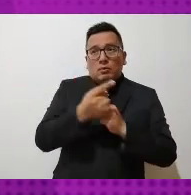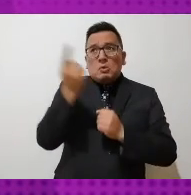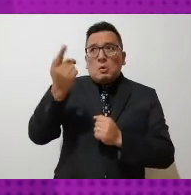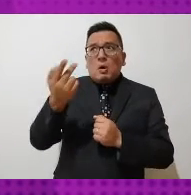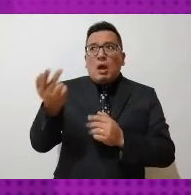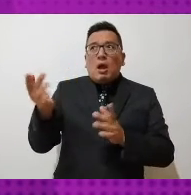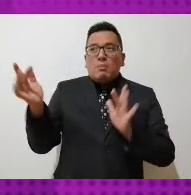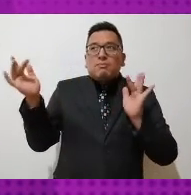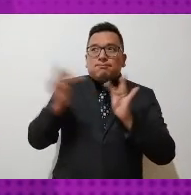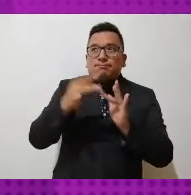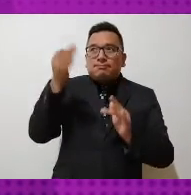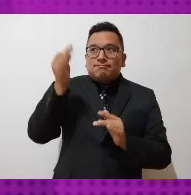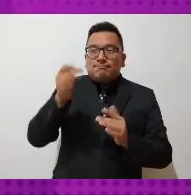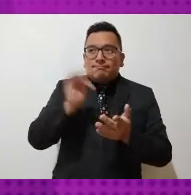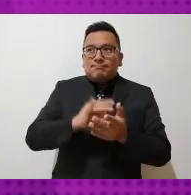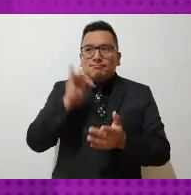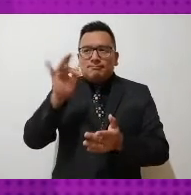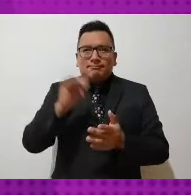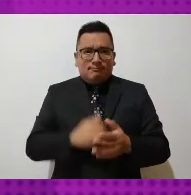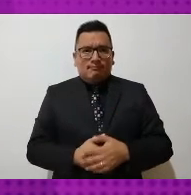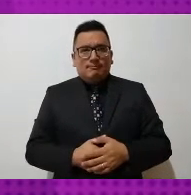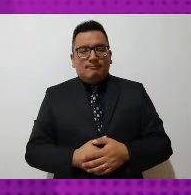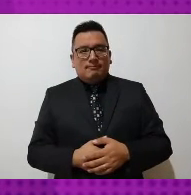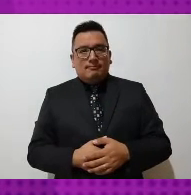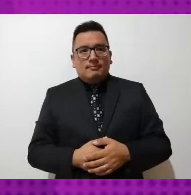esta invitación a este programa.